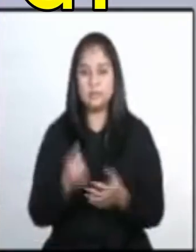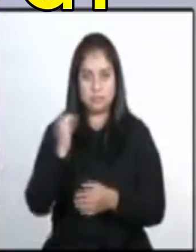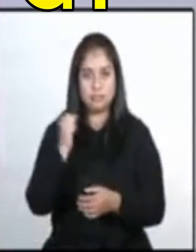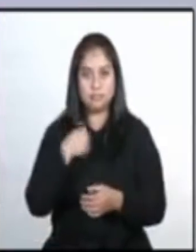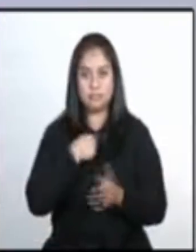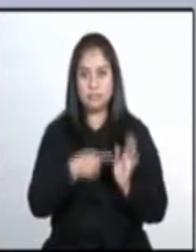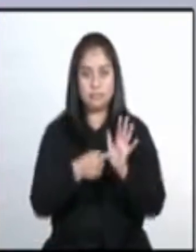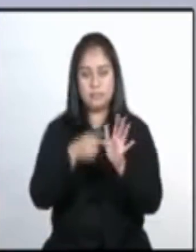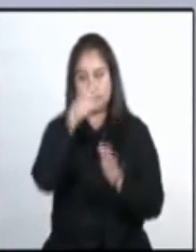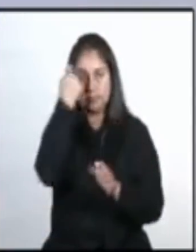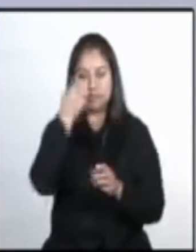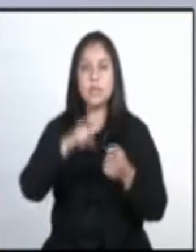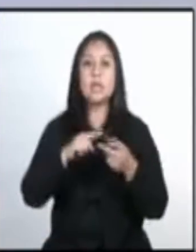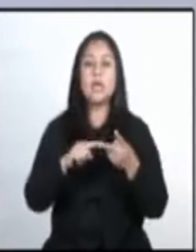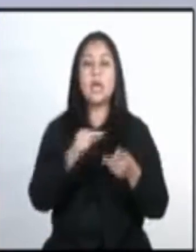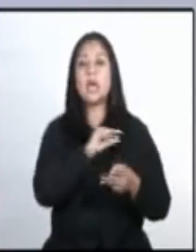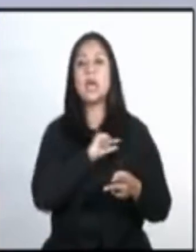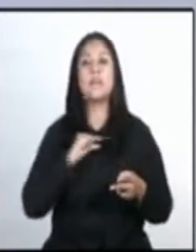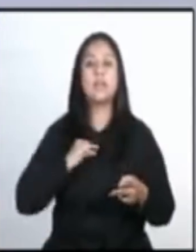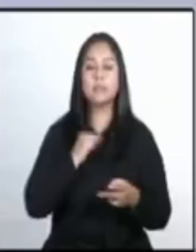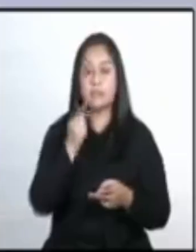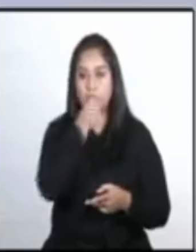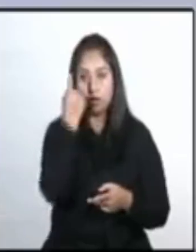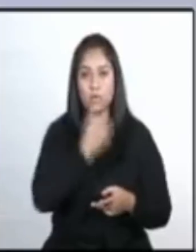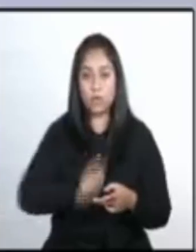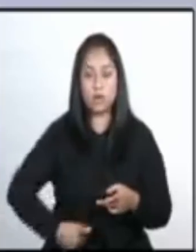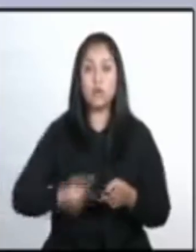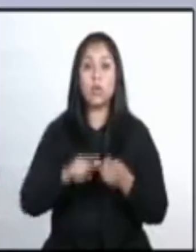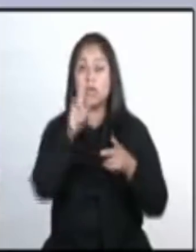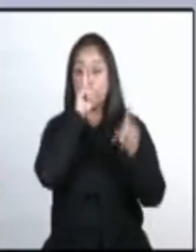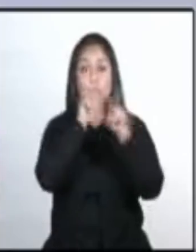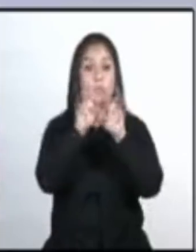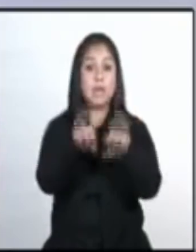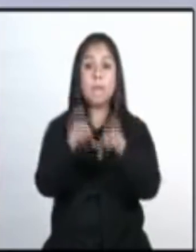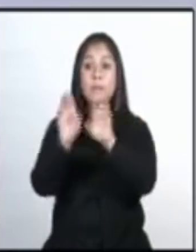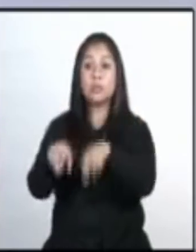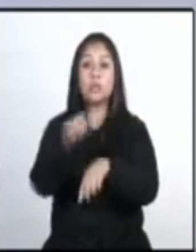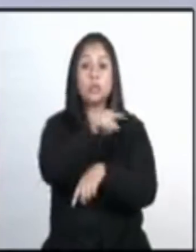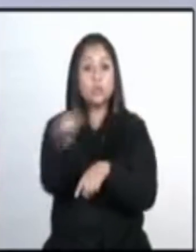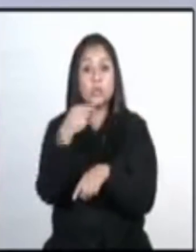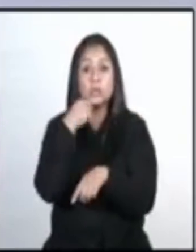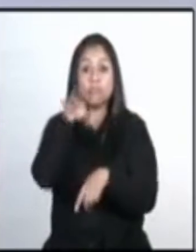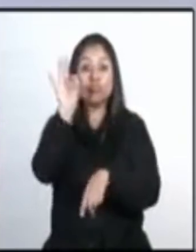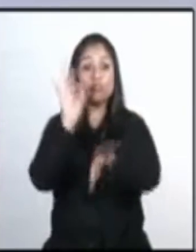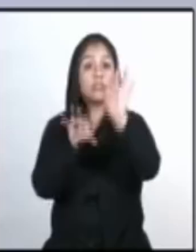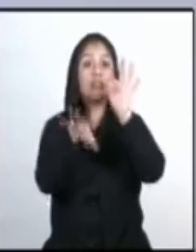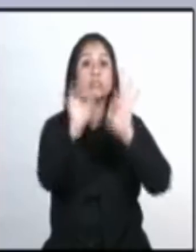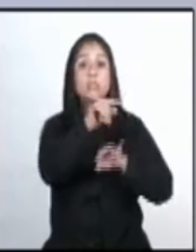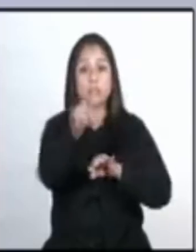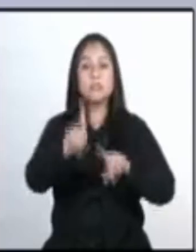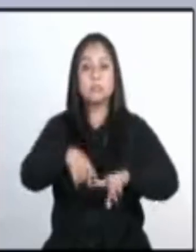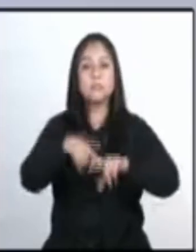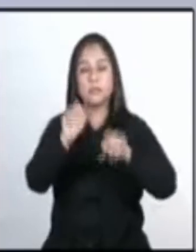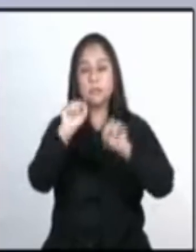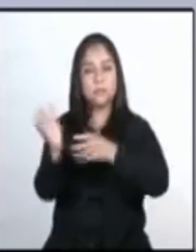el gobierno, el gabinete de gobierno, así como el personal que determinen cada una de las autoridades superiores, el